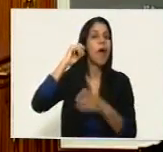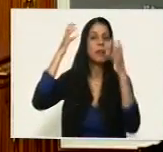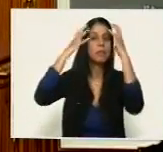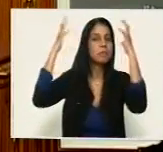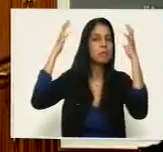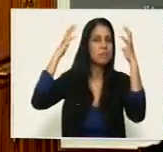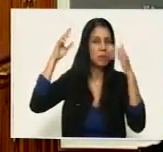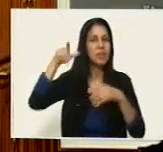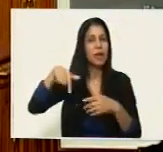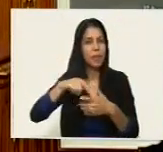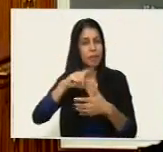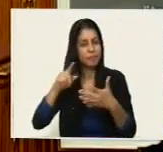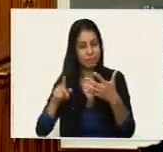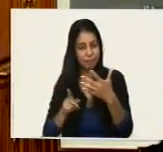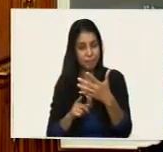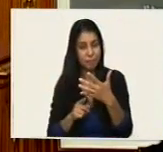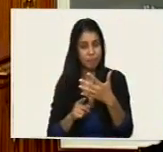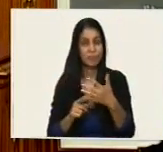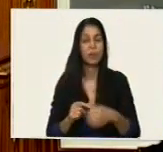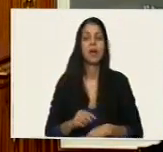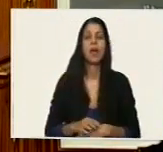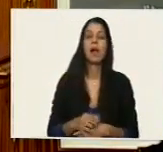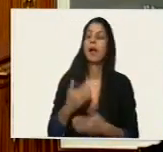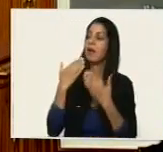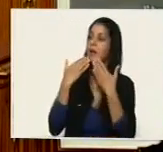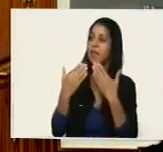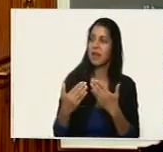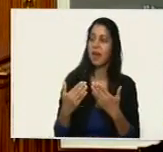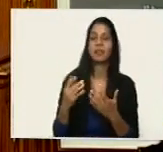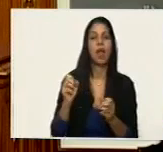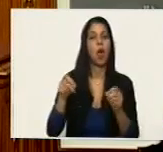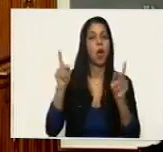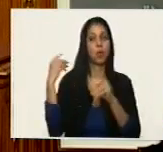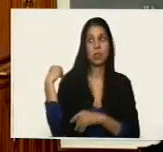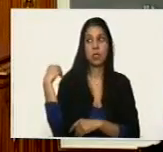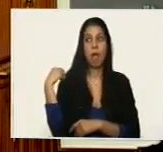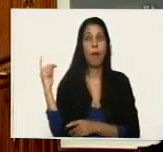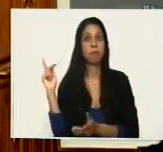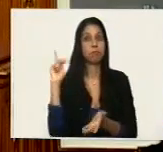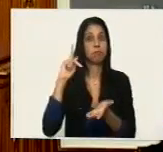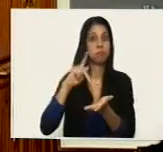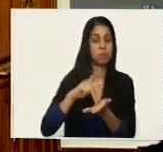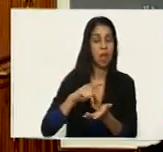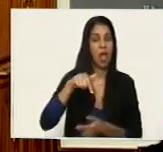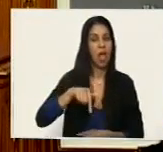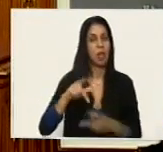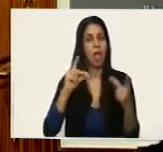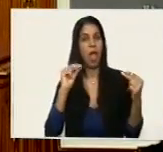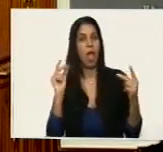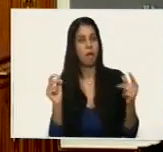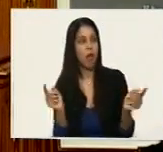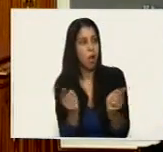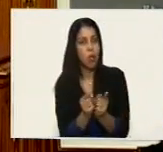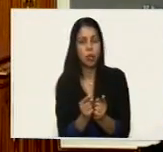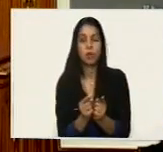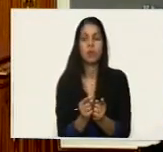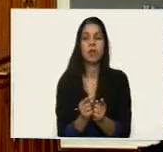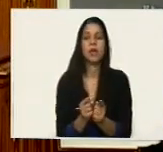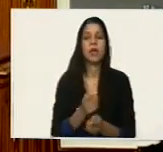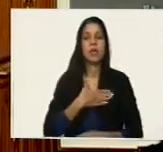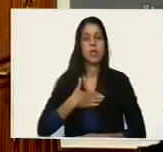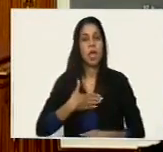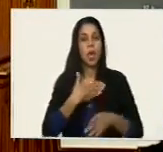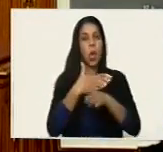Agradecer la oportunidad de conversar un ratico en este breve tiempo que vamos a estar aquí. Yo quiero compartir